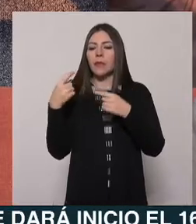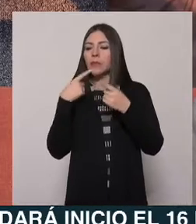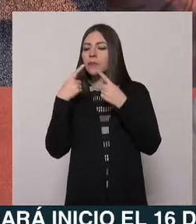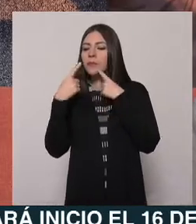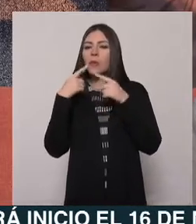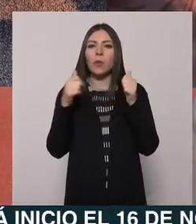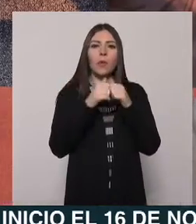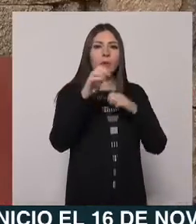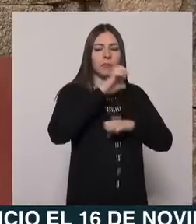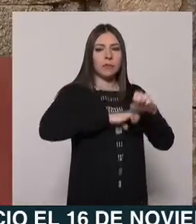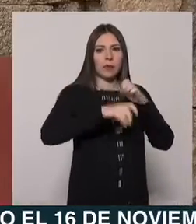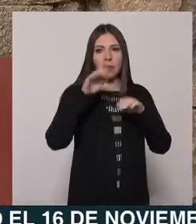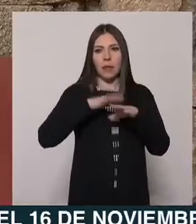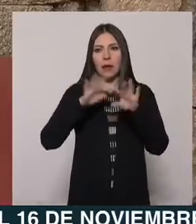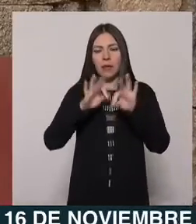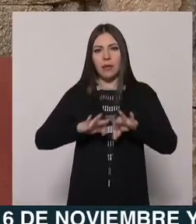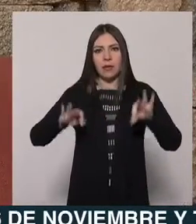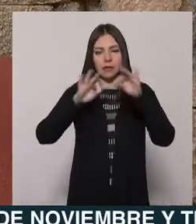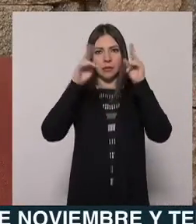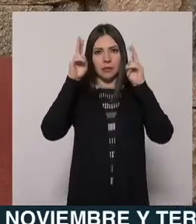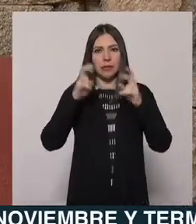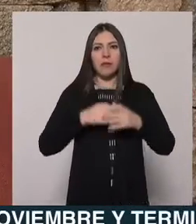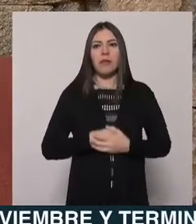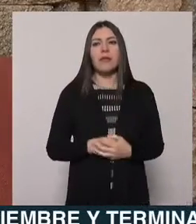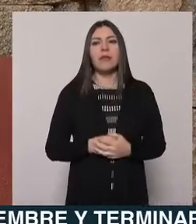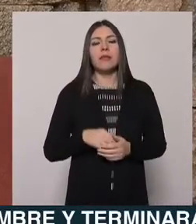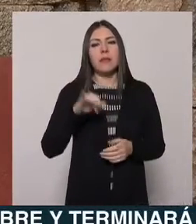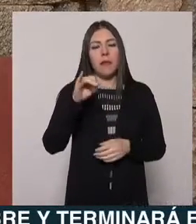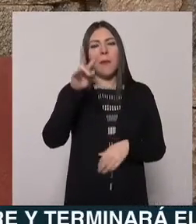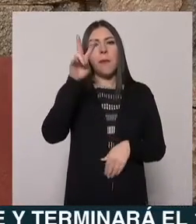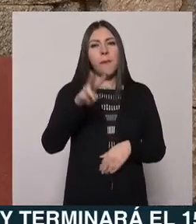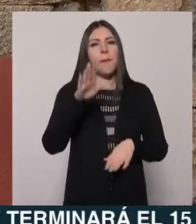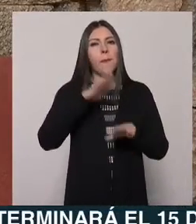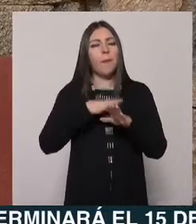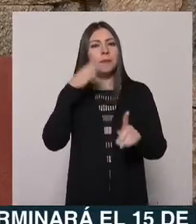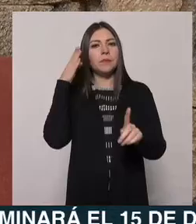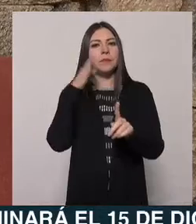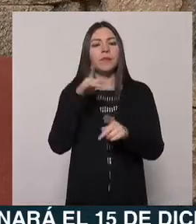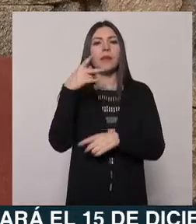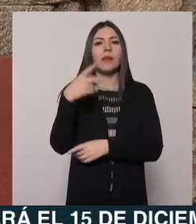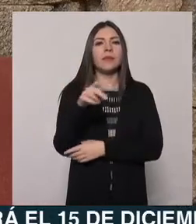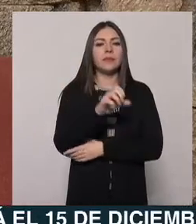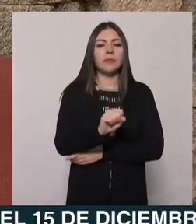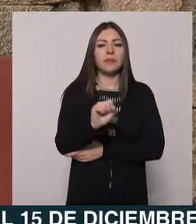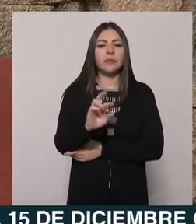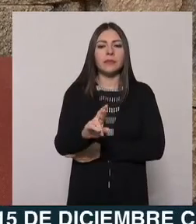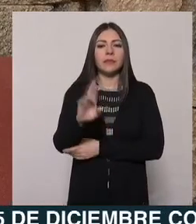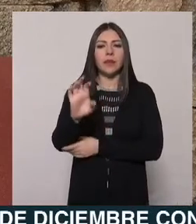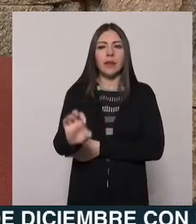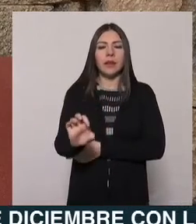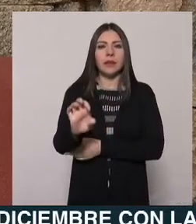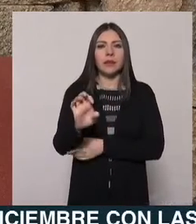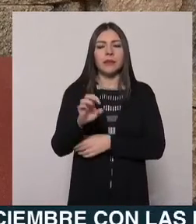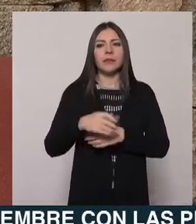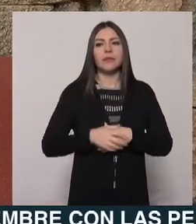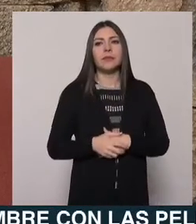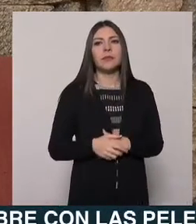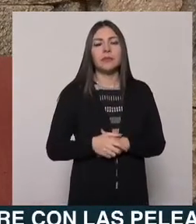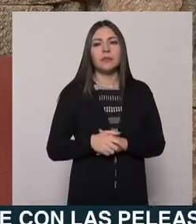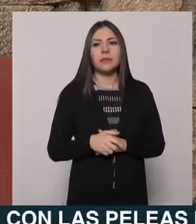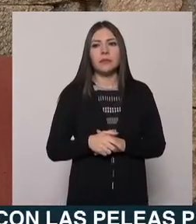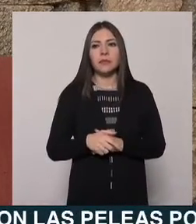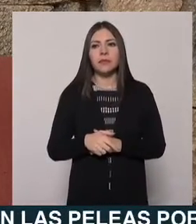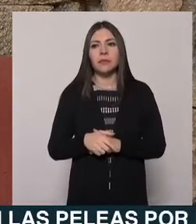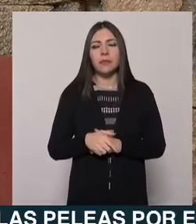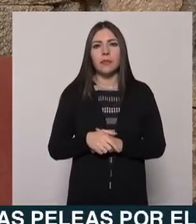consulares. Es cierto, es de manera más directa. La Secretaría de Relaciones Exteriores está